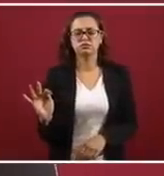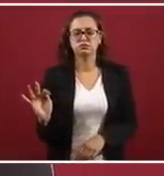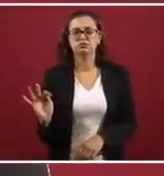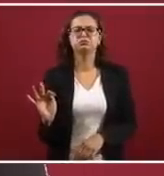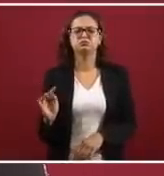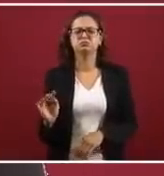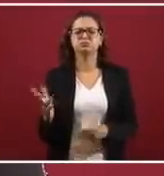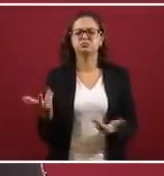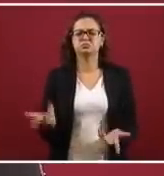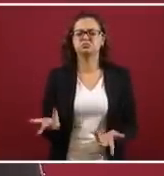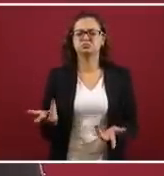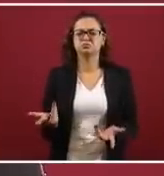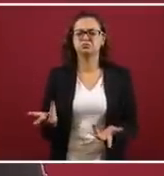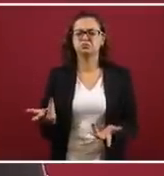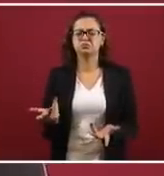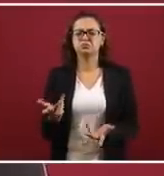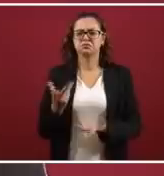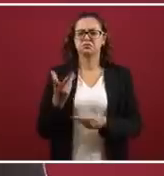cancelarse